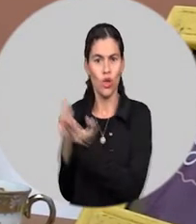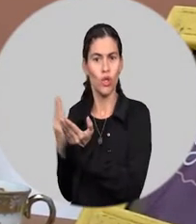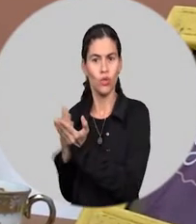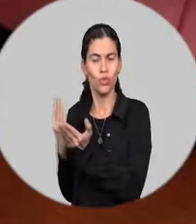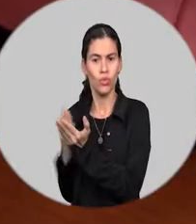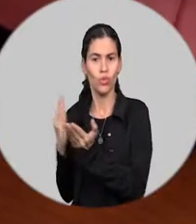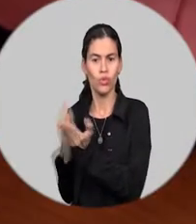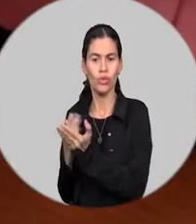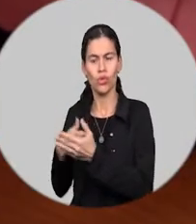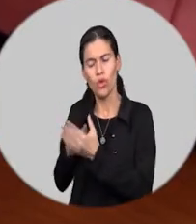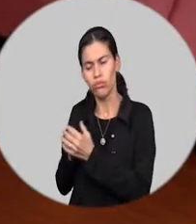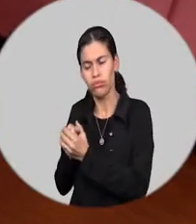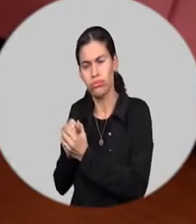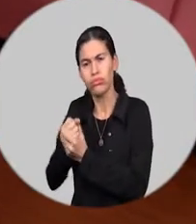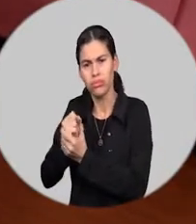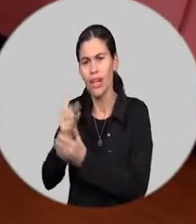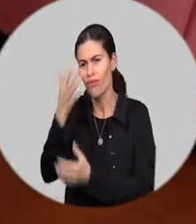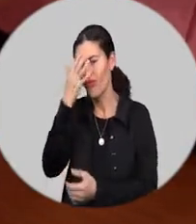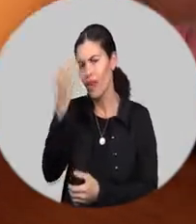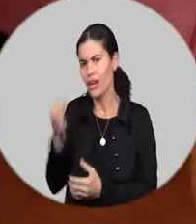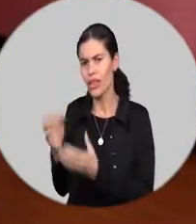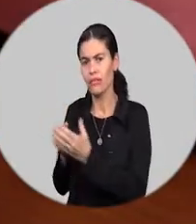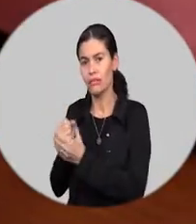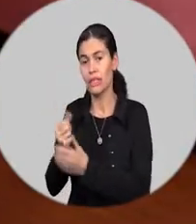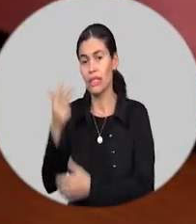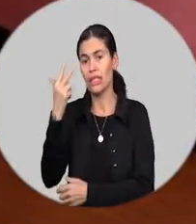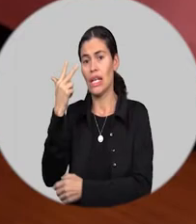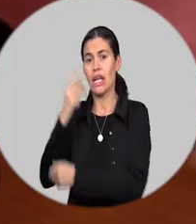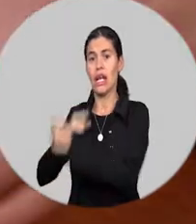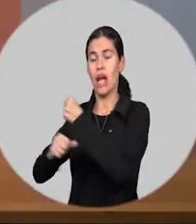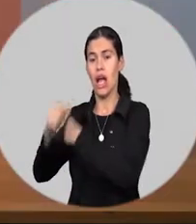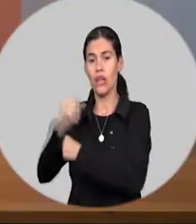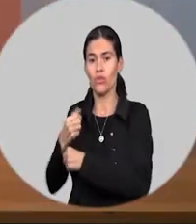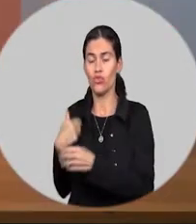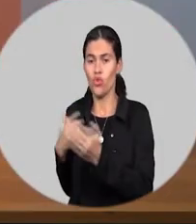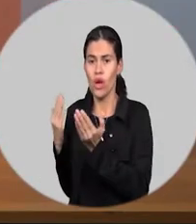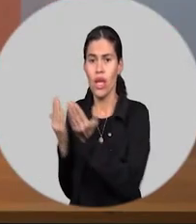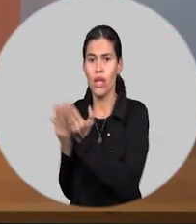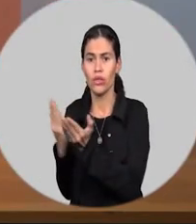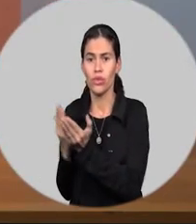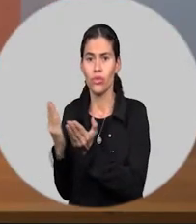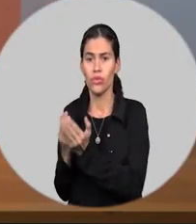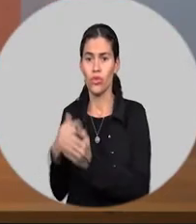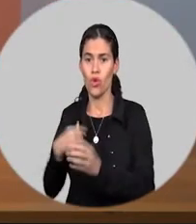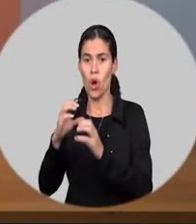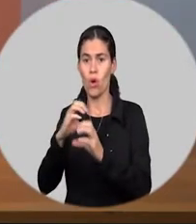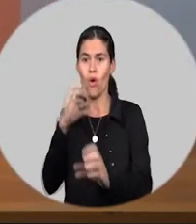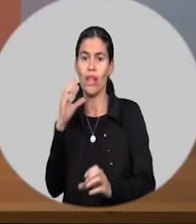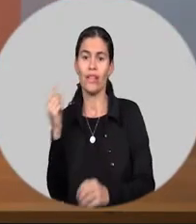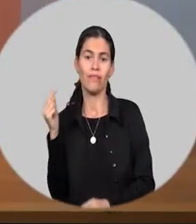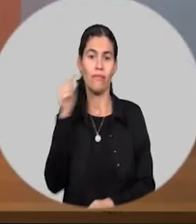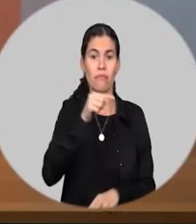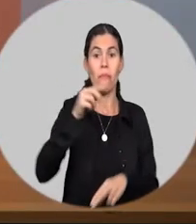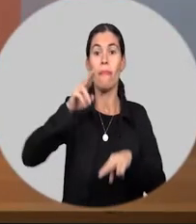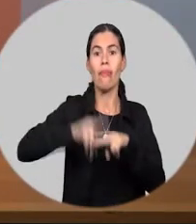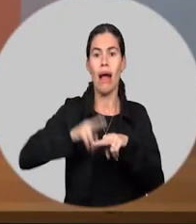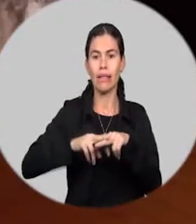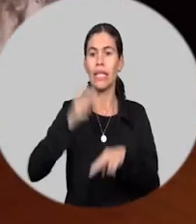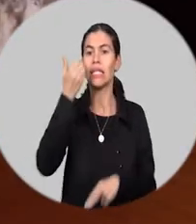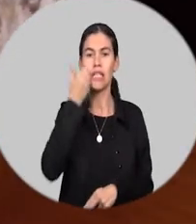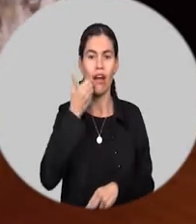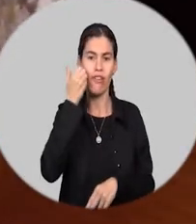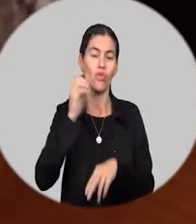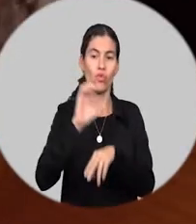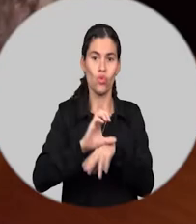que yo estudié, ¿verdad? Y con mucho sacrificio, porque hace 3 años atrás, cuando yo comencé a estudiar, yo venía en colectivo, venía los martes y